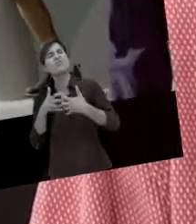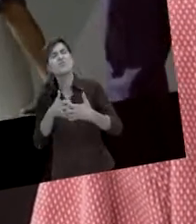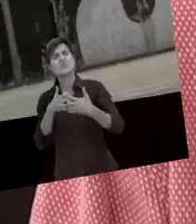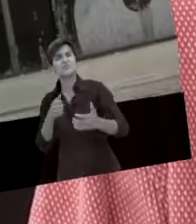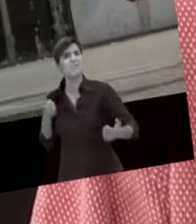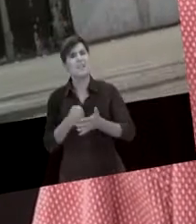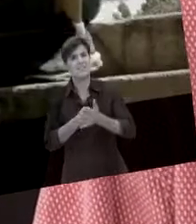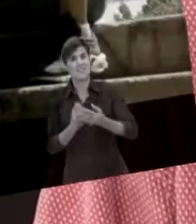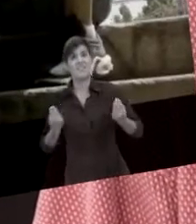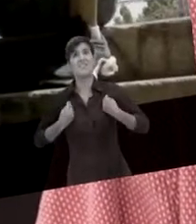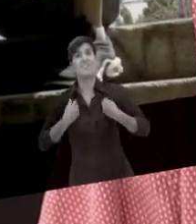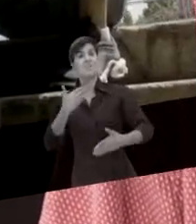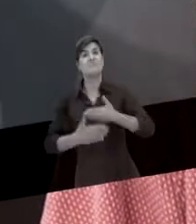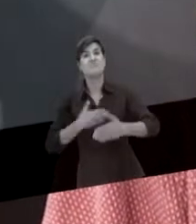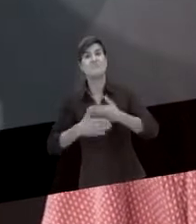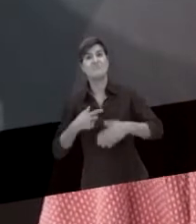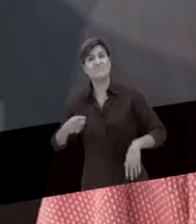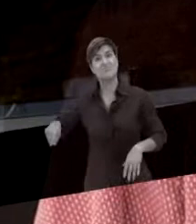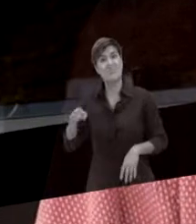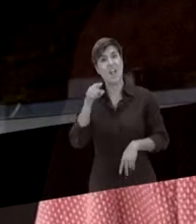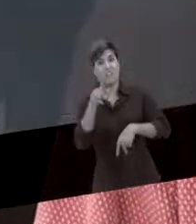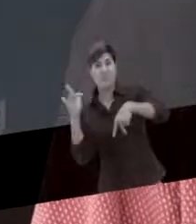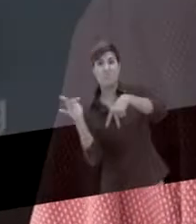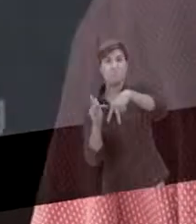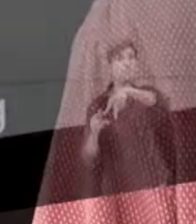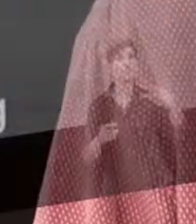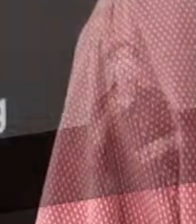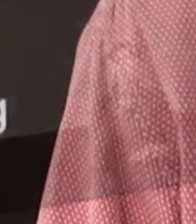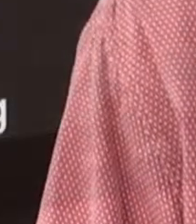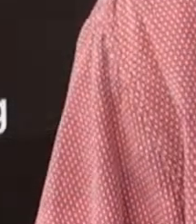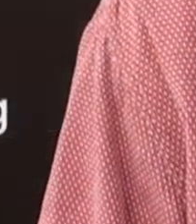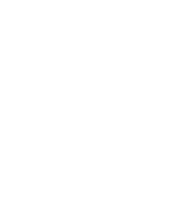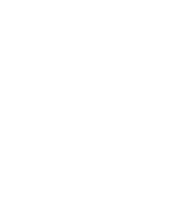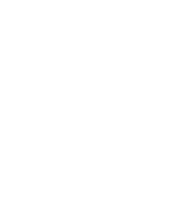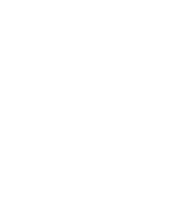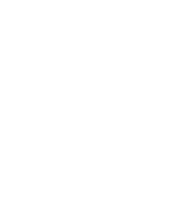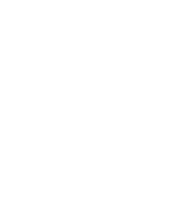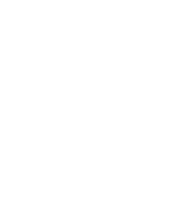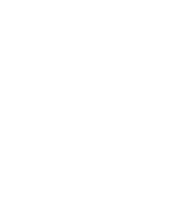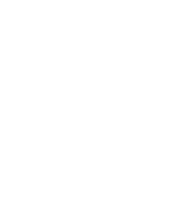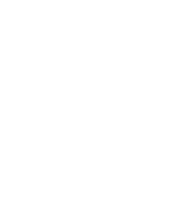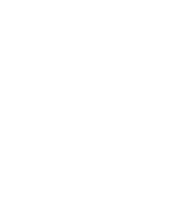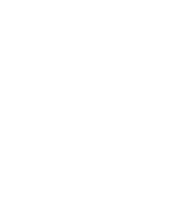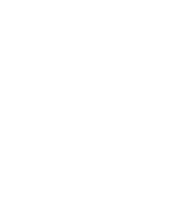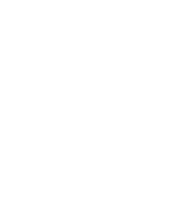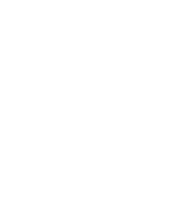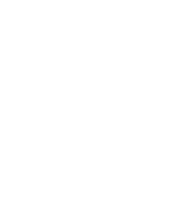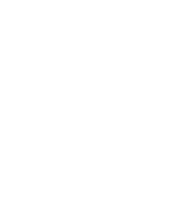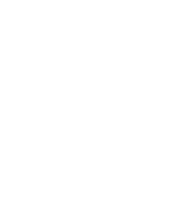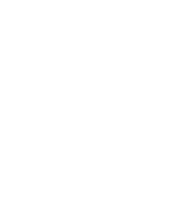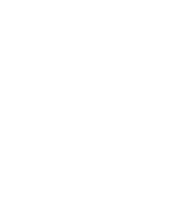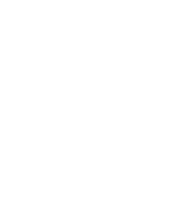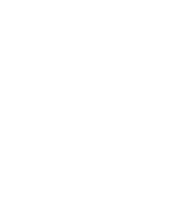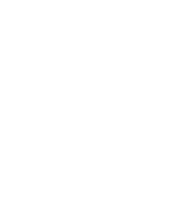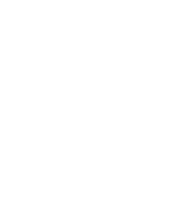protagonistas en esta campaña, verdaderos jóvenes que nos han enseñado el valor de eso, de no rendirse nunca. Otra de las acciones de campaña es